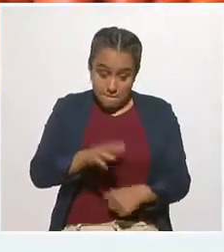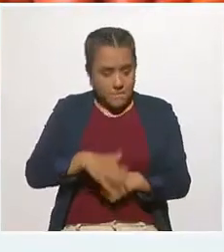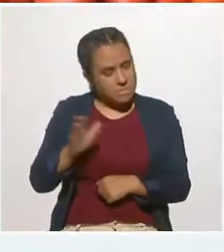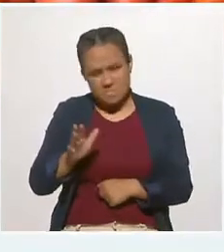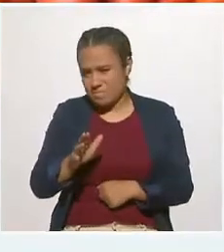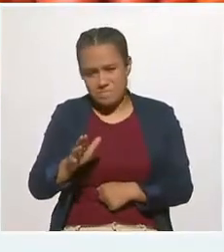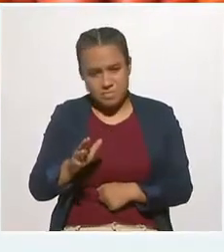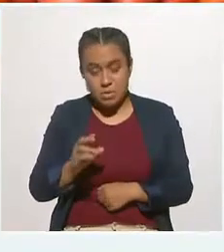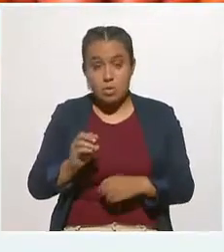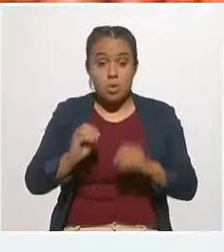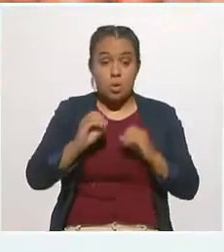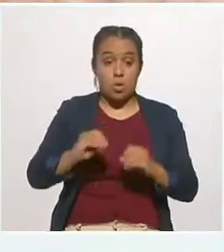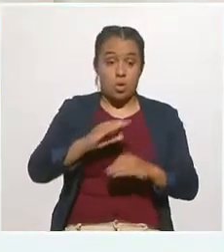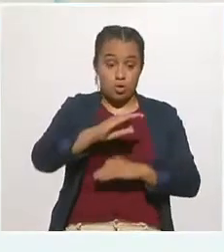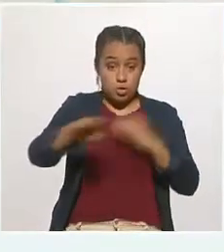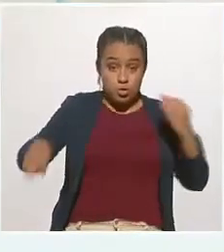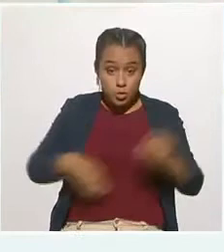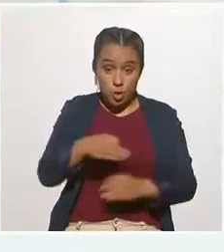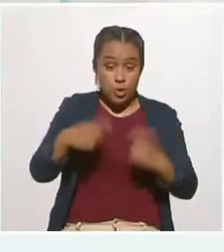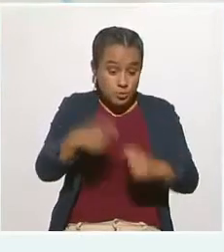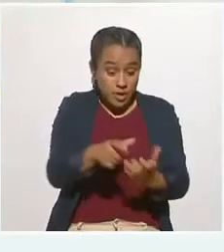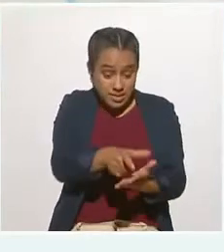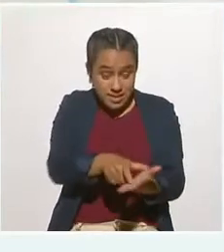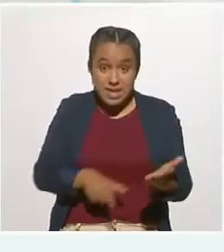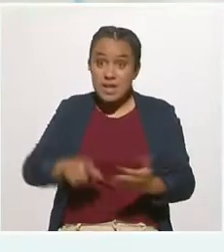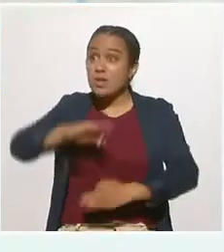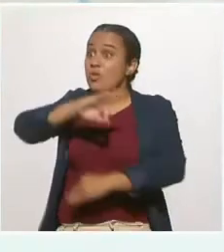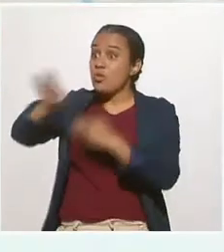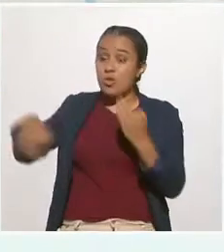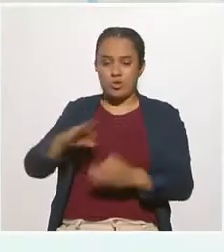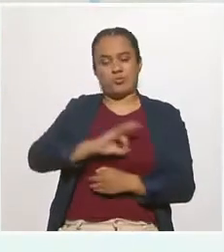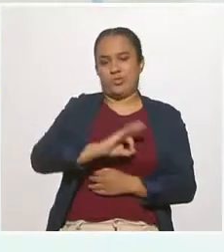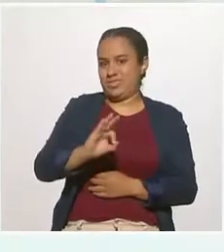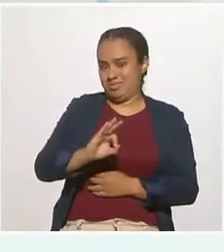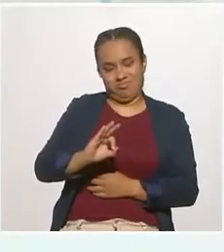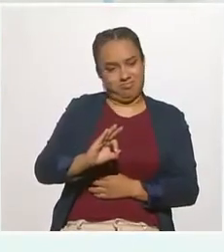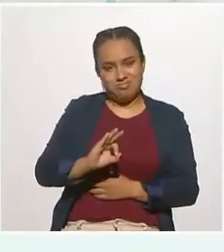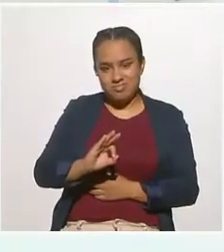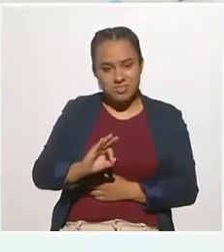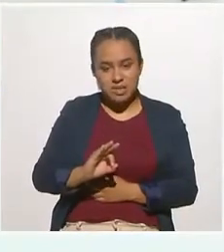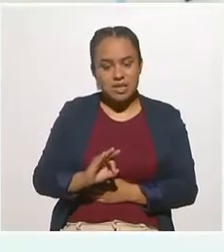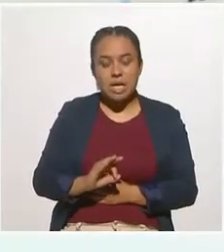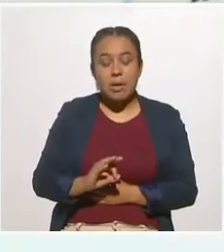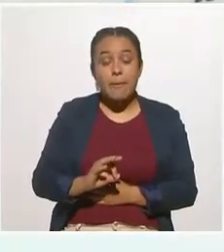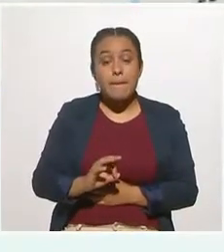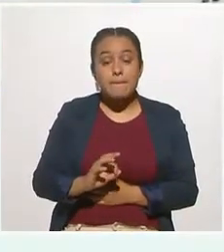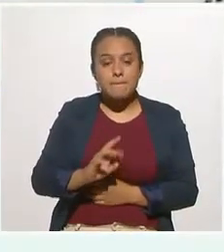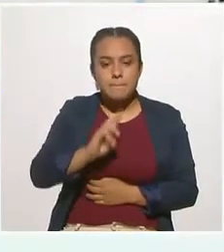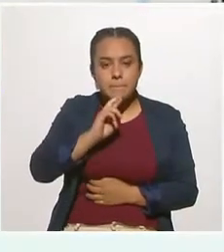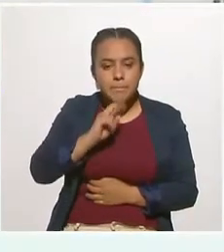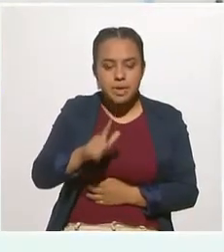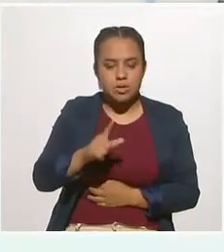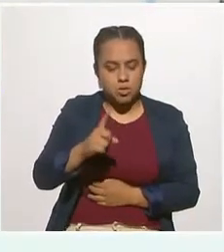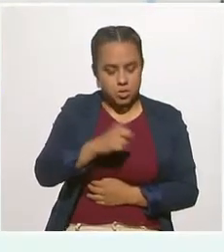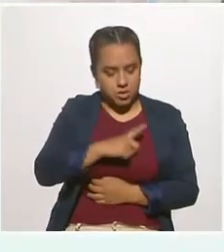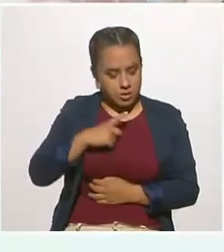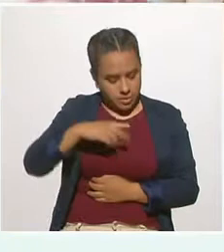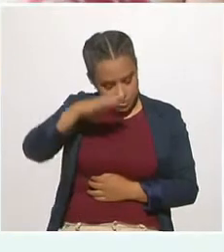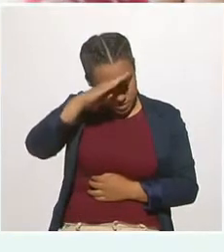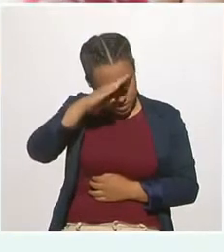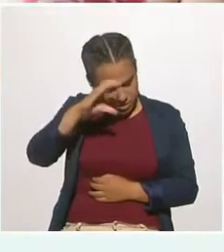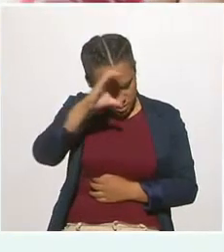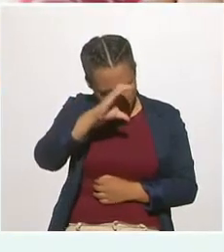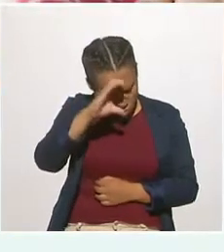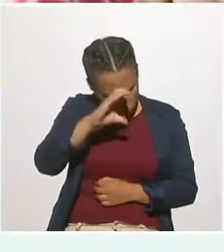comernos una rebanada grande de pastel, ¿no? Más bien yo creo que es como empezar a generar una cultura de una alimentación saludable para